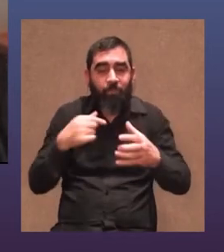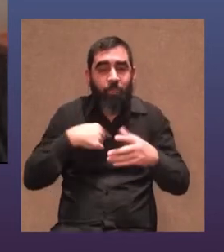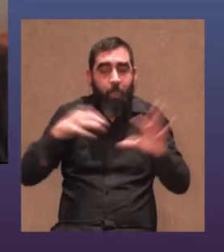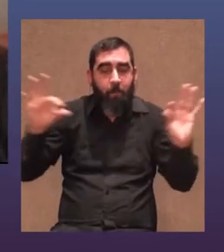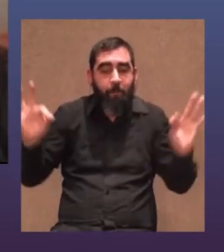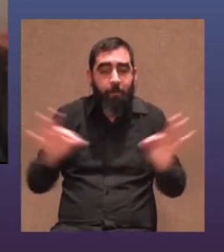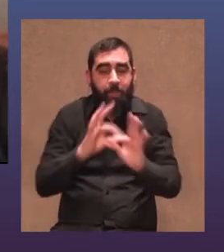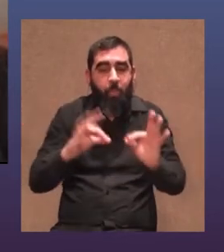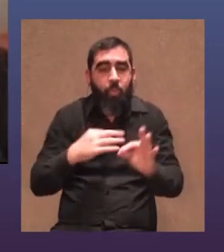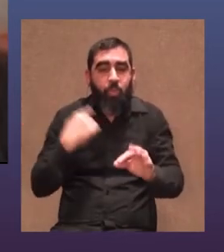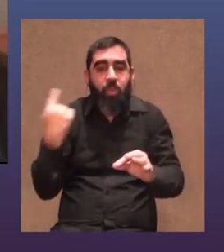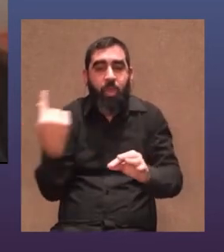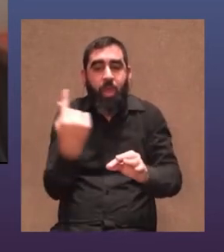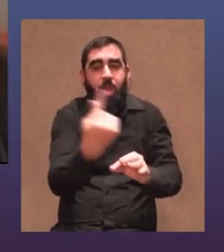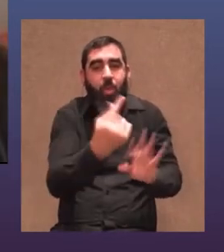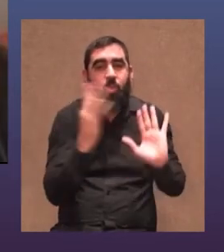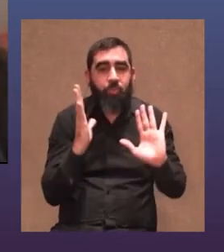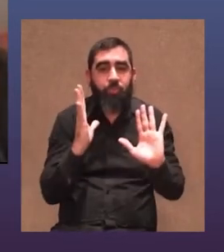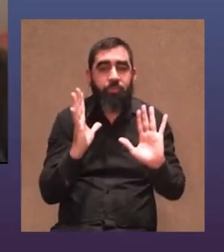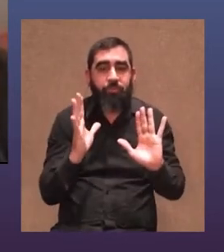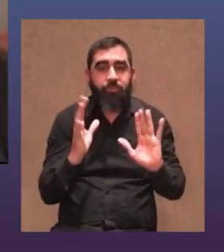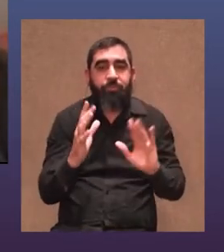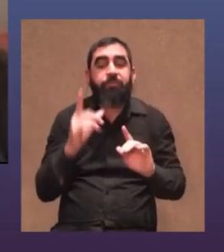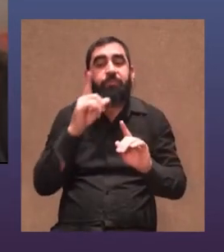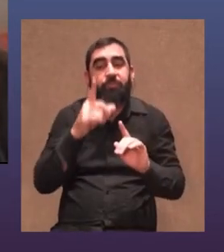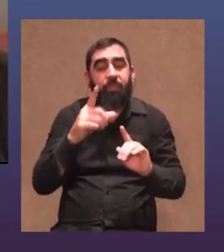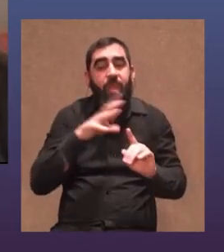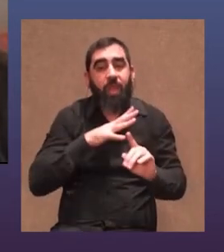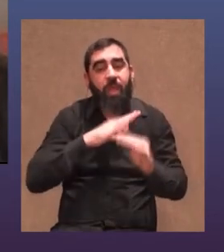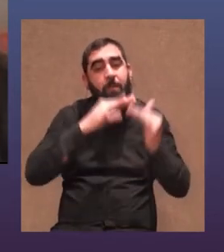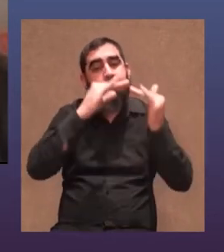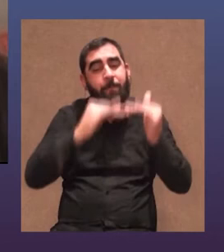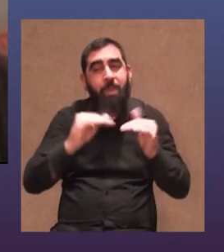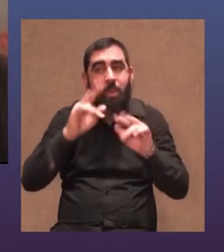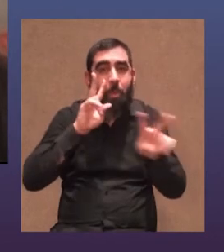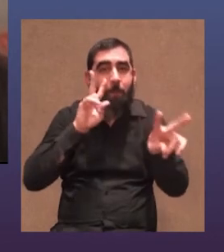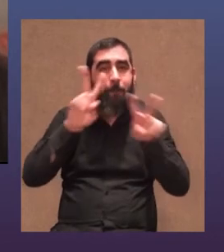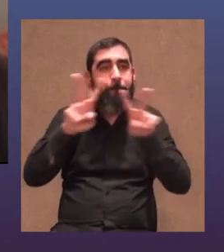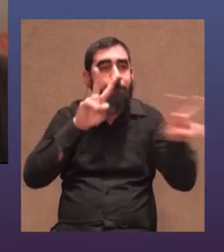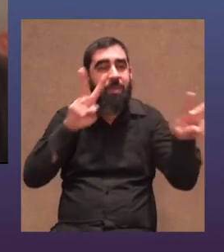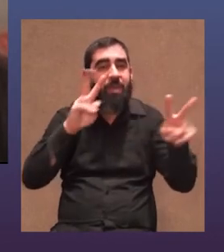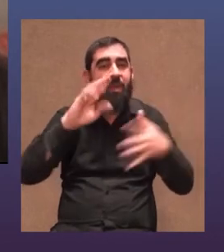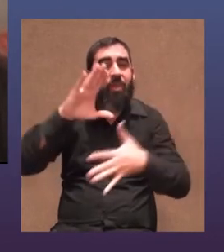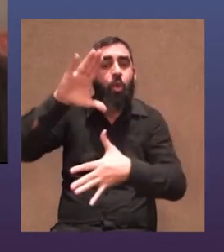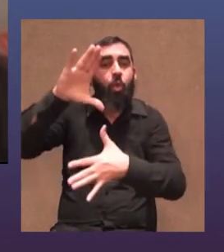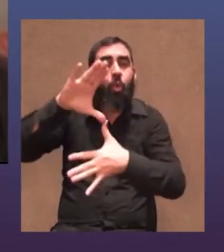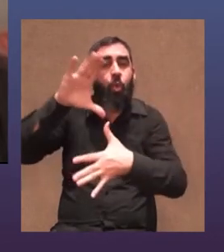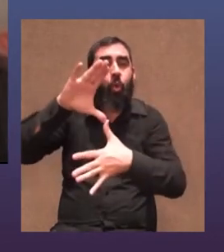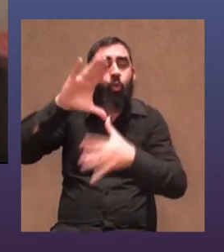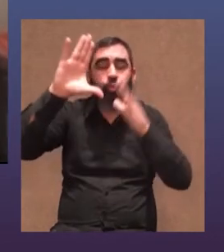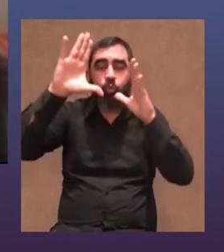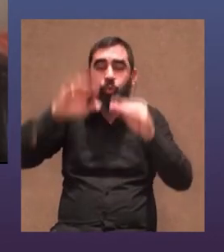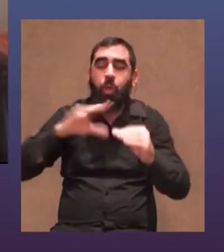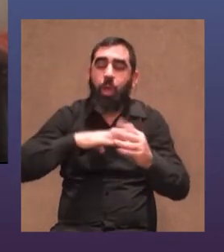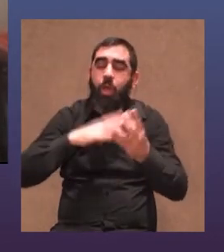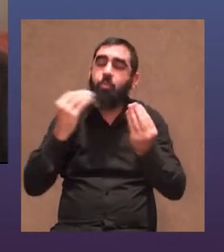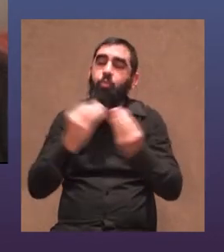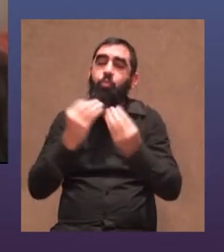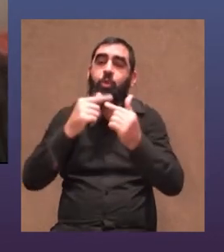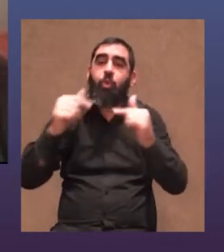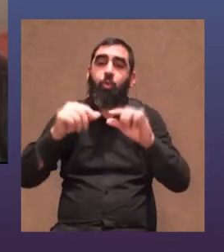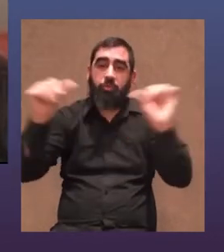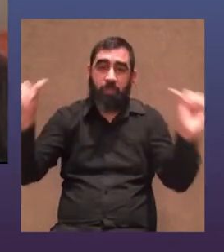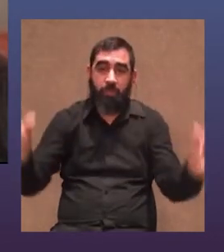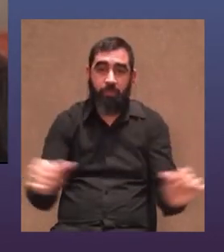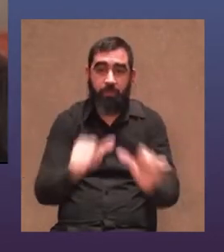en su panorama musical, y hay menos de mirarnos a nosotros mismos como continente, y hay de todo para hacer.